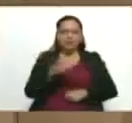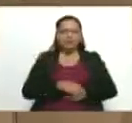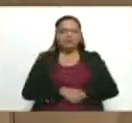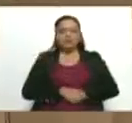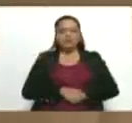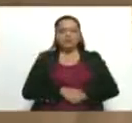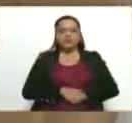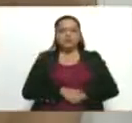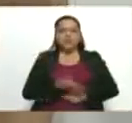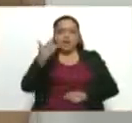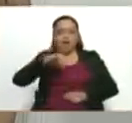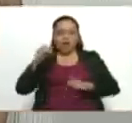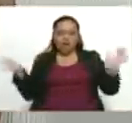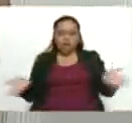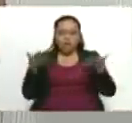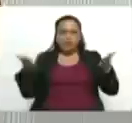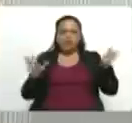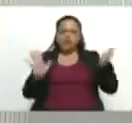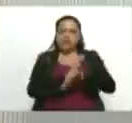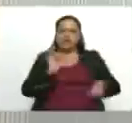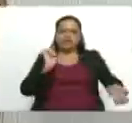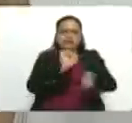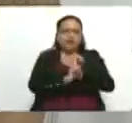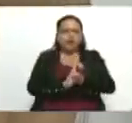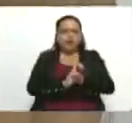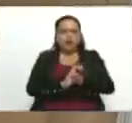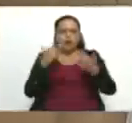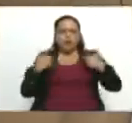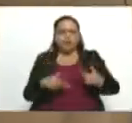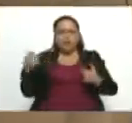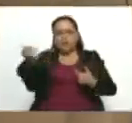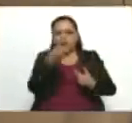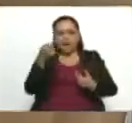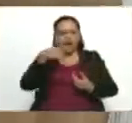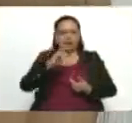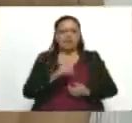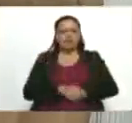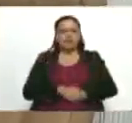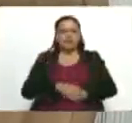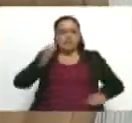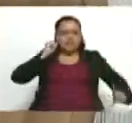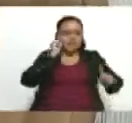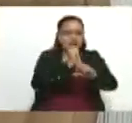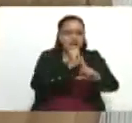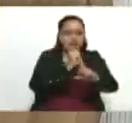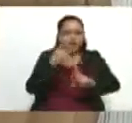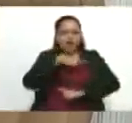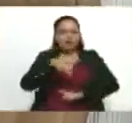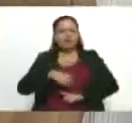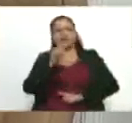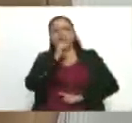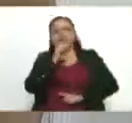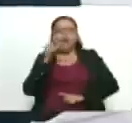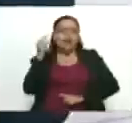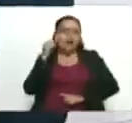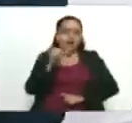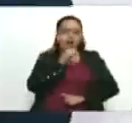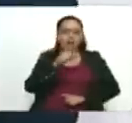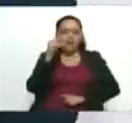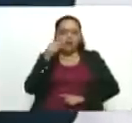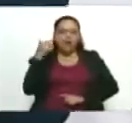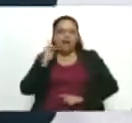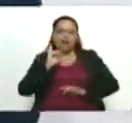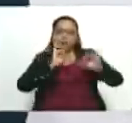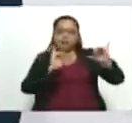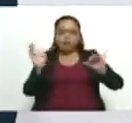los que promovieron la esclavitud humana fueron ellos, si los que asesinaron a nuestros abuelos y a nuestras abuelas